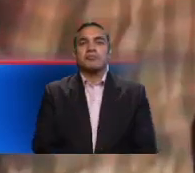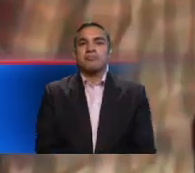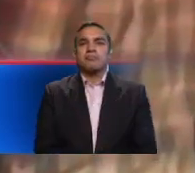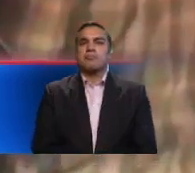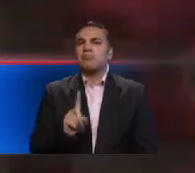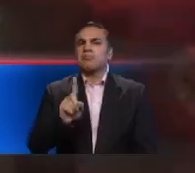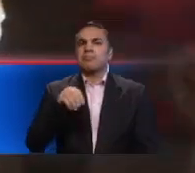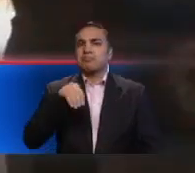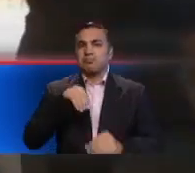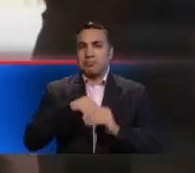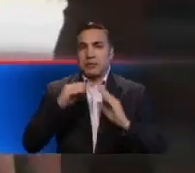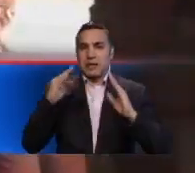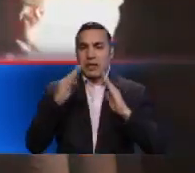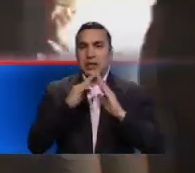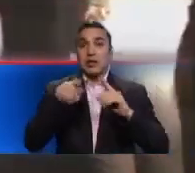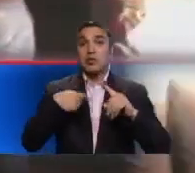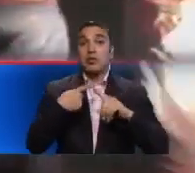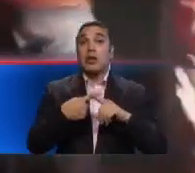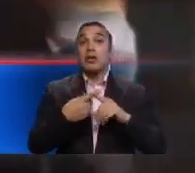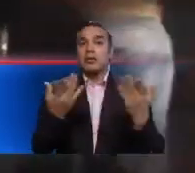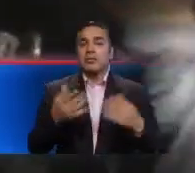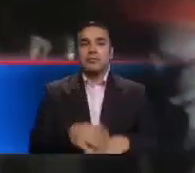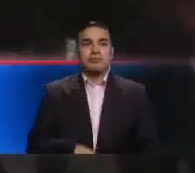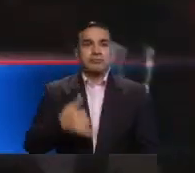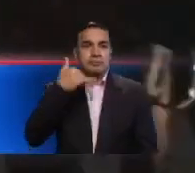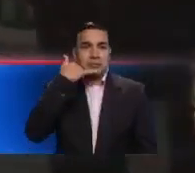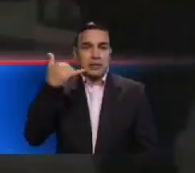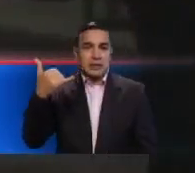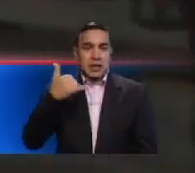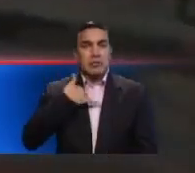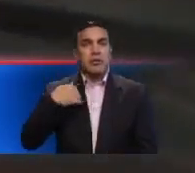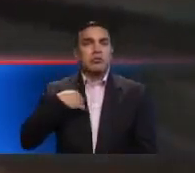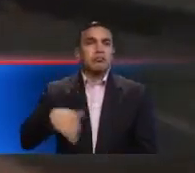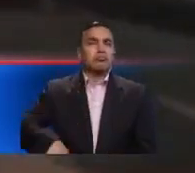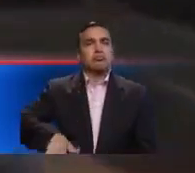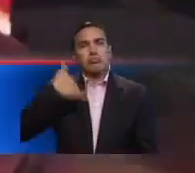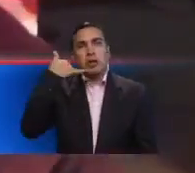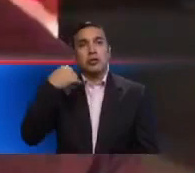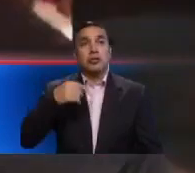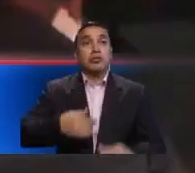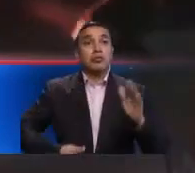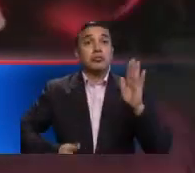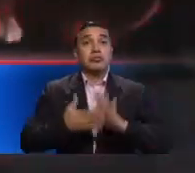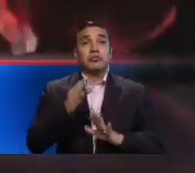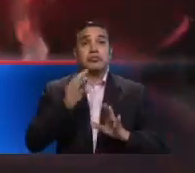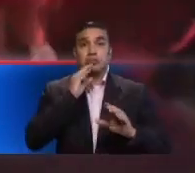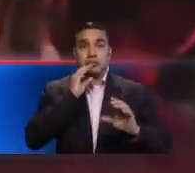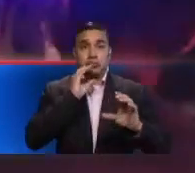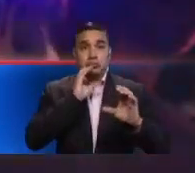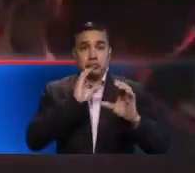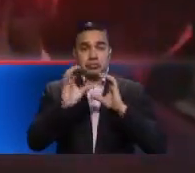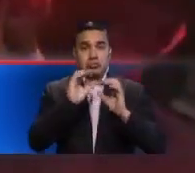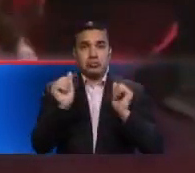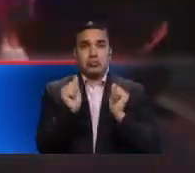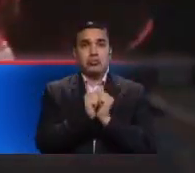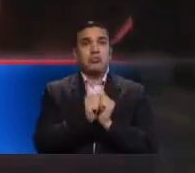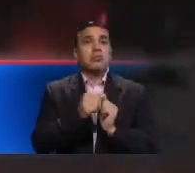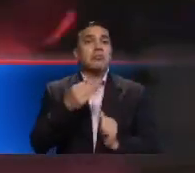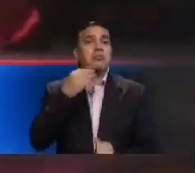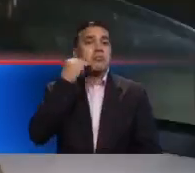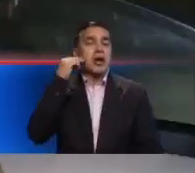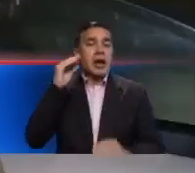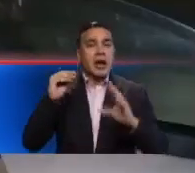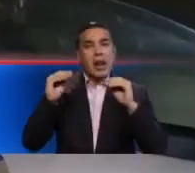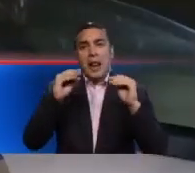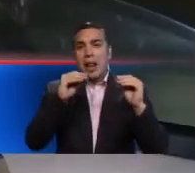al interior de su inmueble cuando recibió una llamada telefónica salió se encontraba conversando con su progenitora